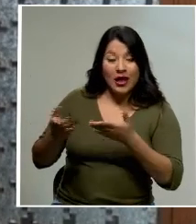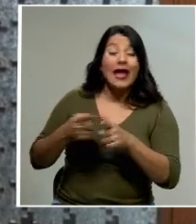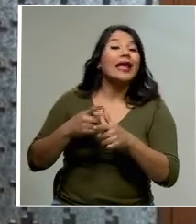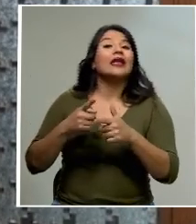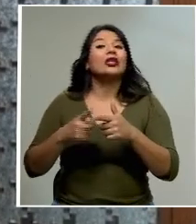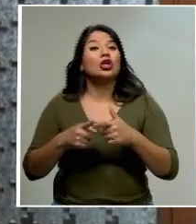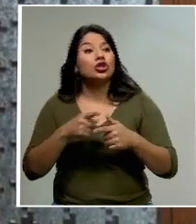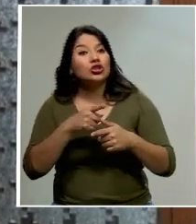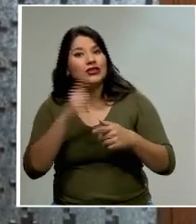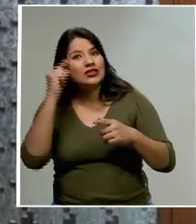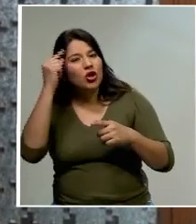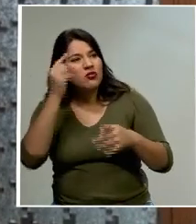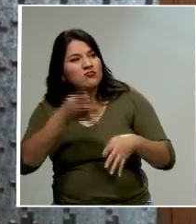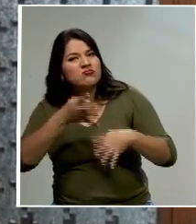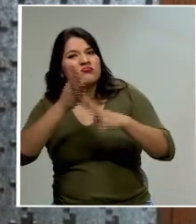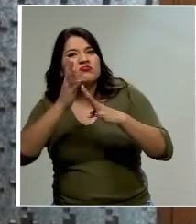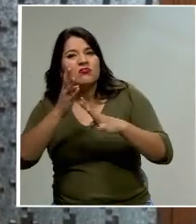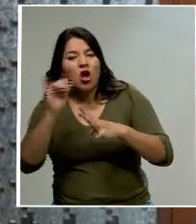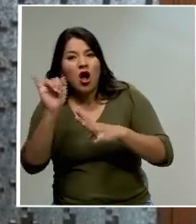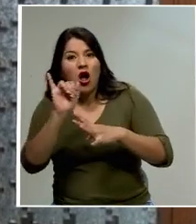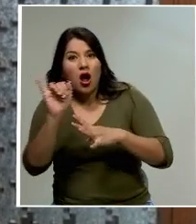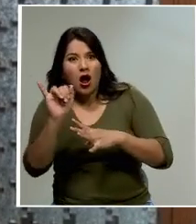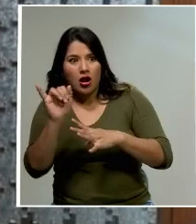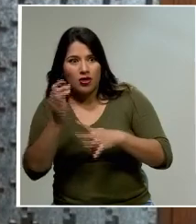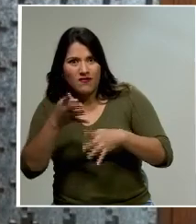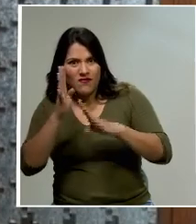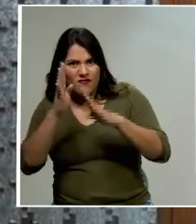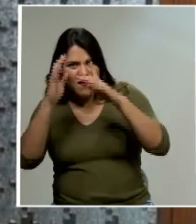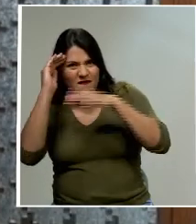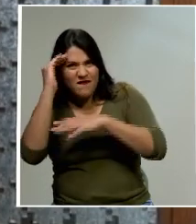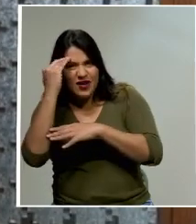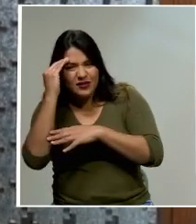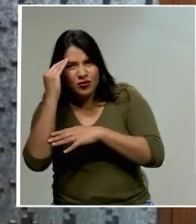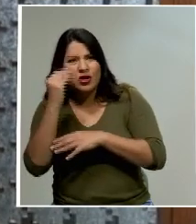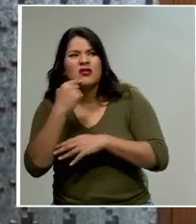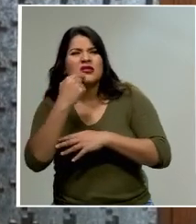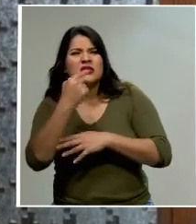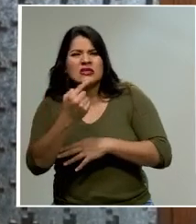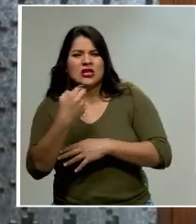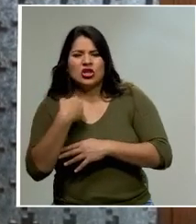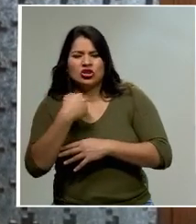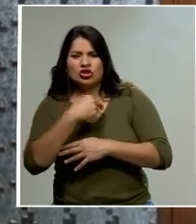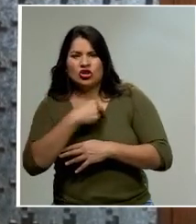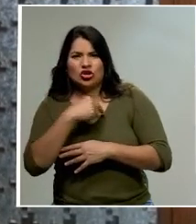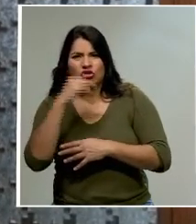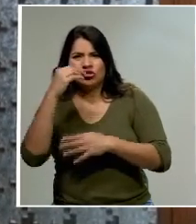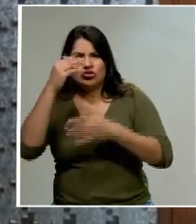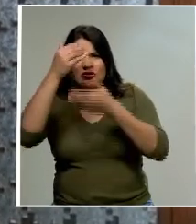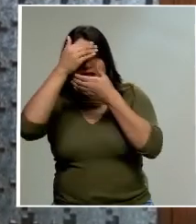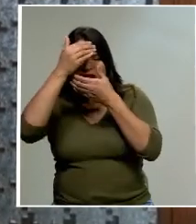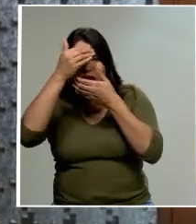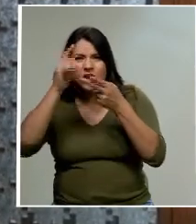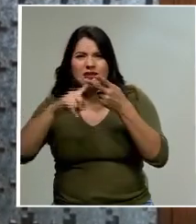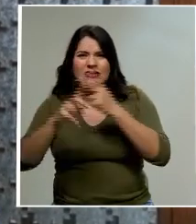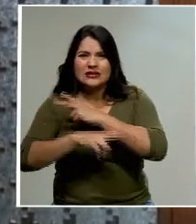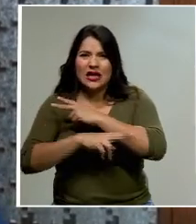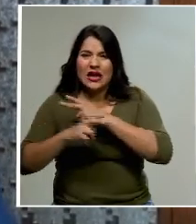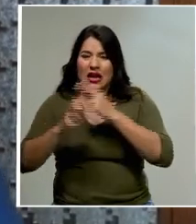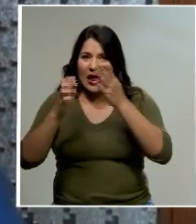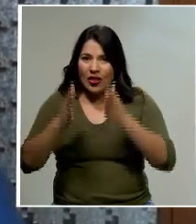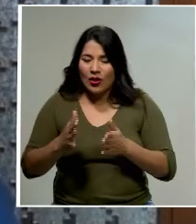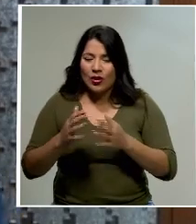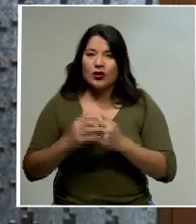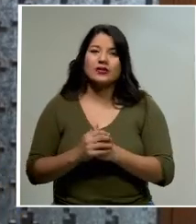Facebook como terroristas, ladrones y todo lo que el gobierno nos pudo poner,